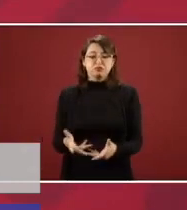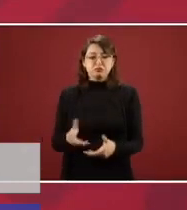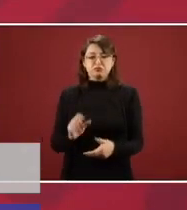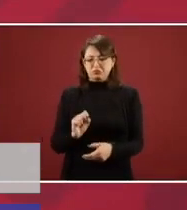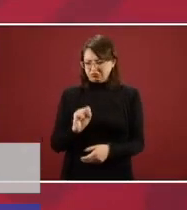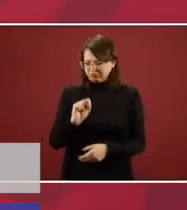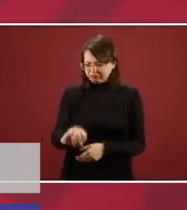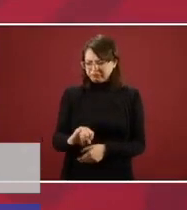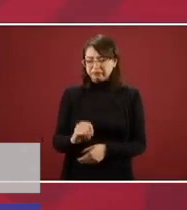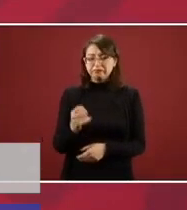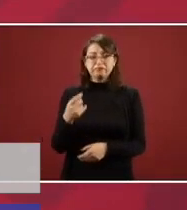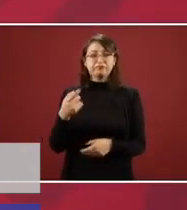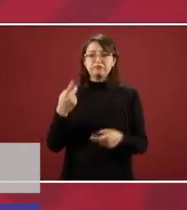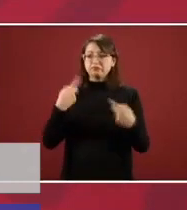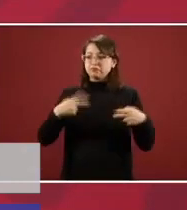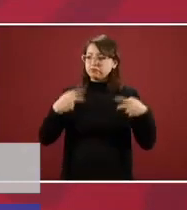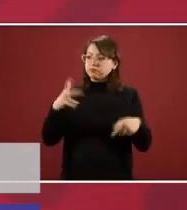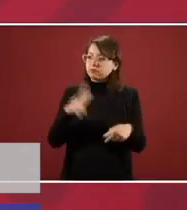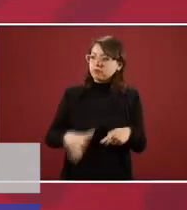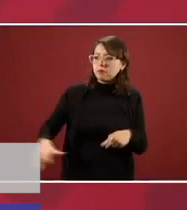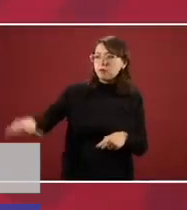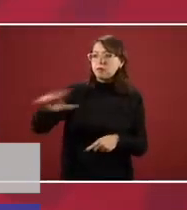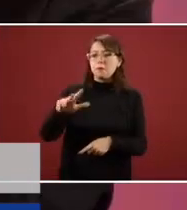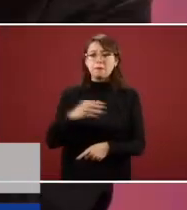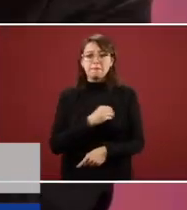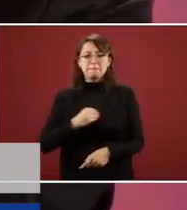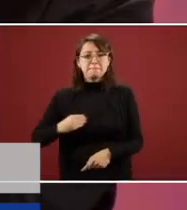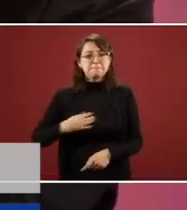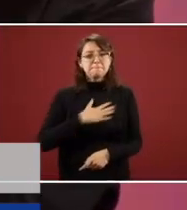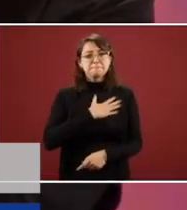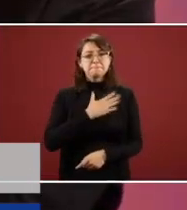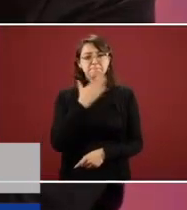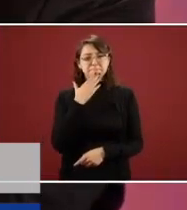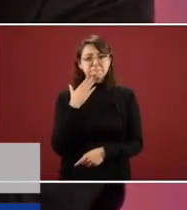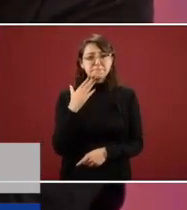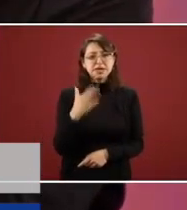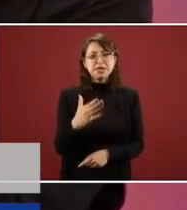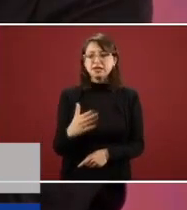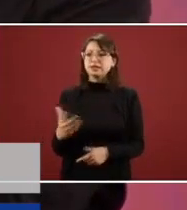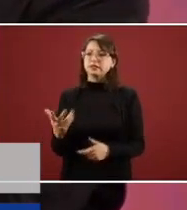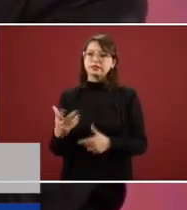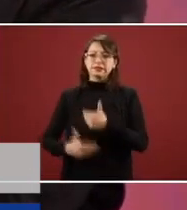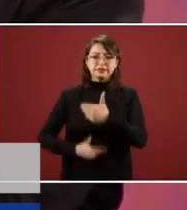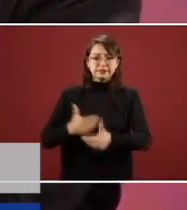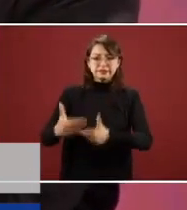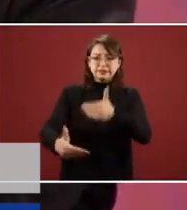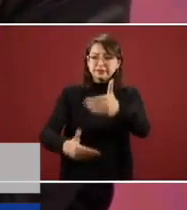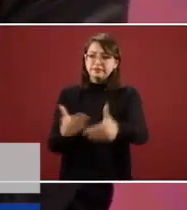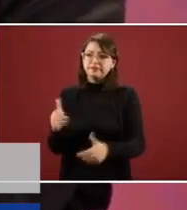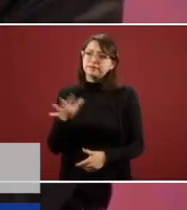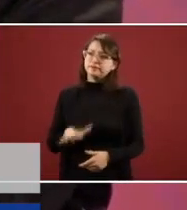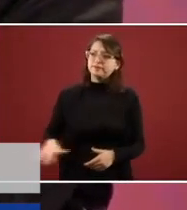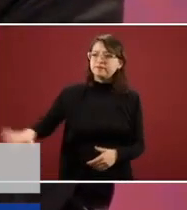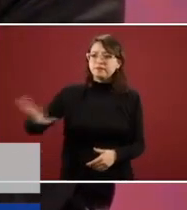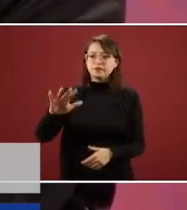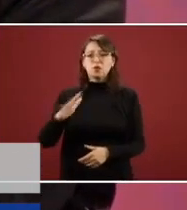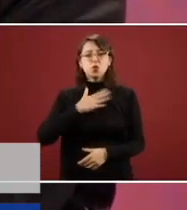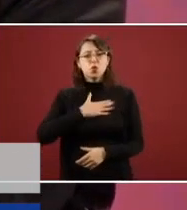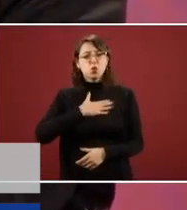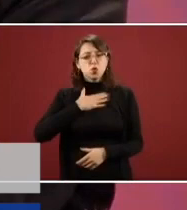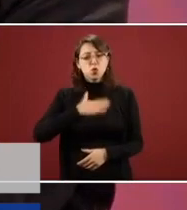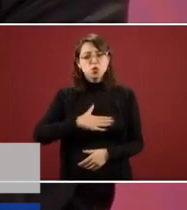Reitera el compromiso de consolidar la democracia, por lo que no tomará partido y no acudirá en gira por los estados que inicien los periodos